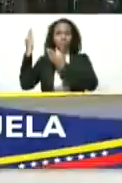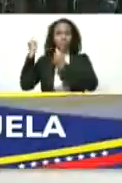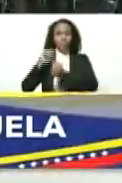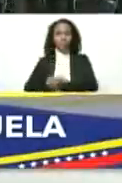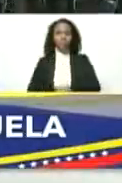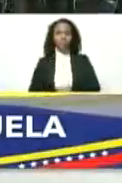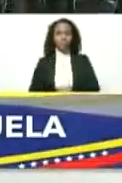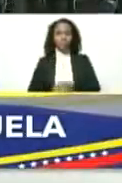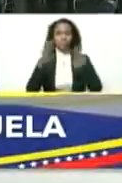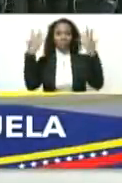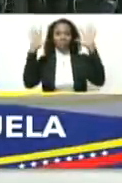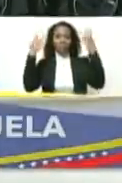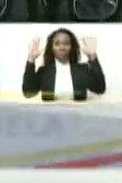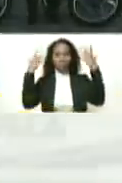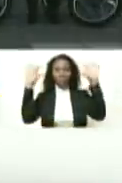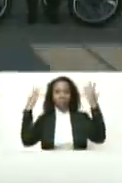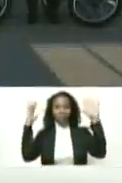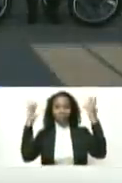Bueno, un aplauso desde aquí.